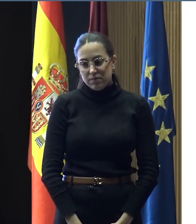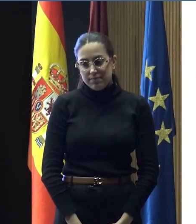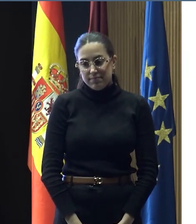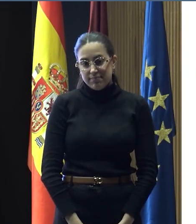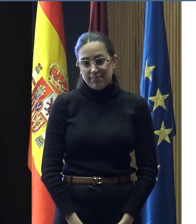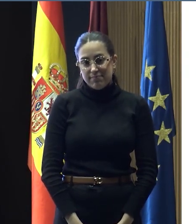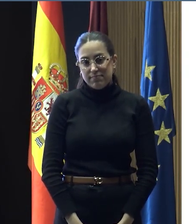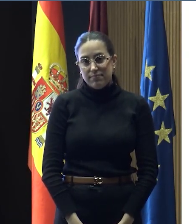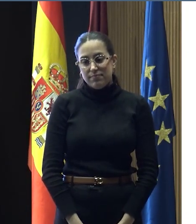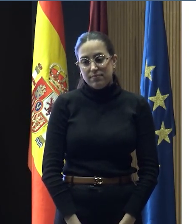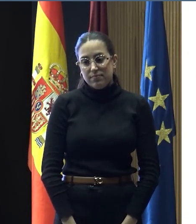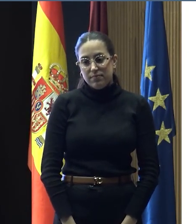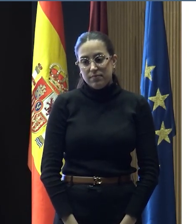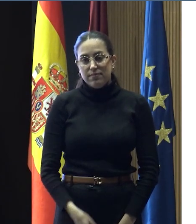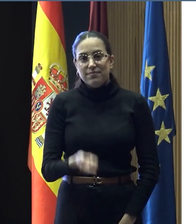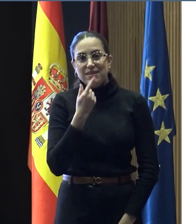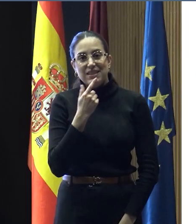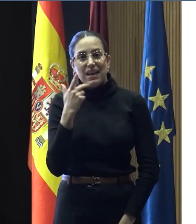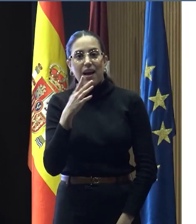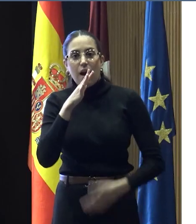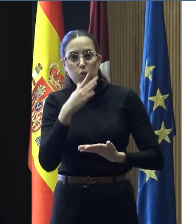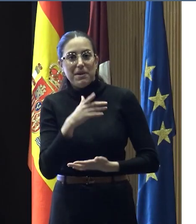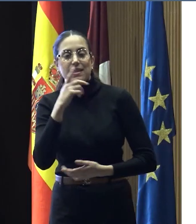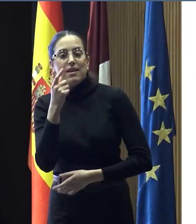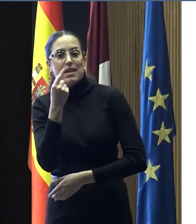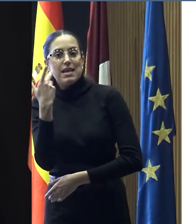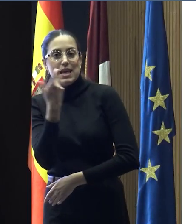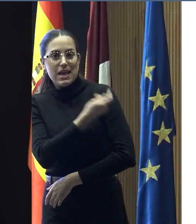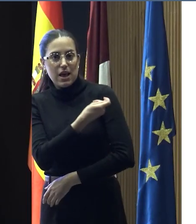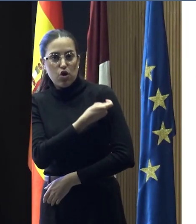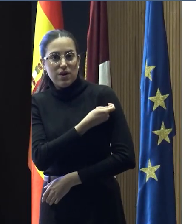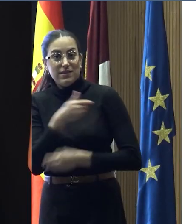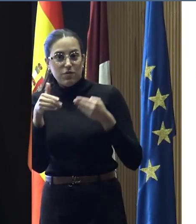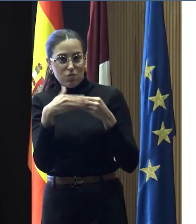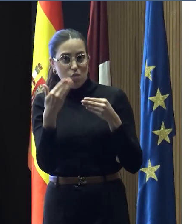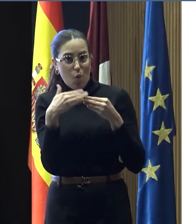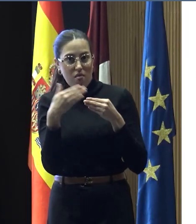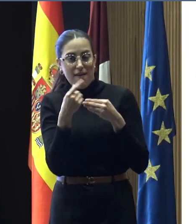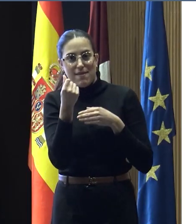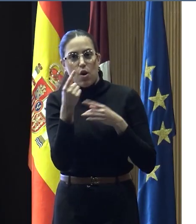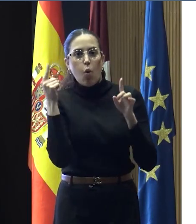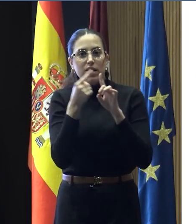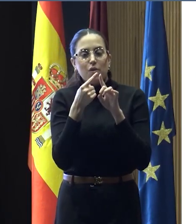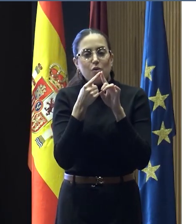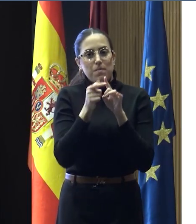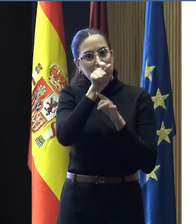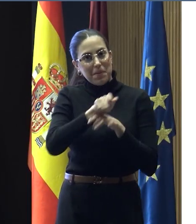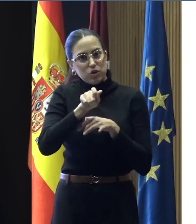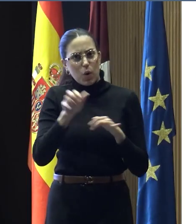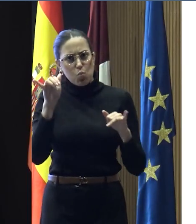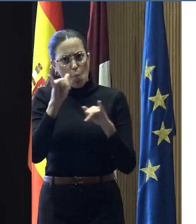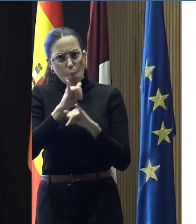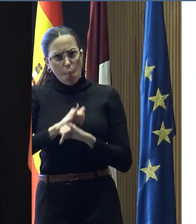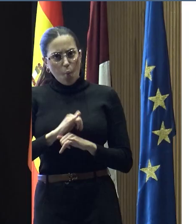esas inyecciones que se han puesto de moda, que valen mucho dinero, y se ponen aquí para perder peso, y ¿eso cómo